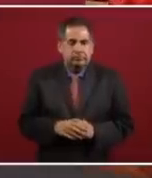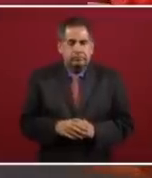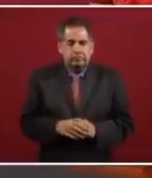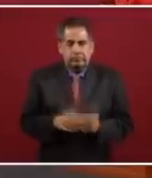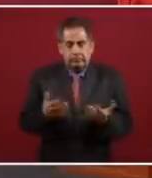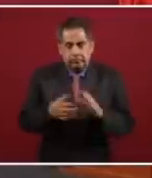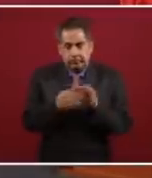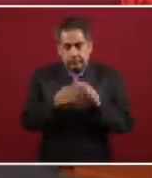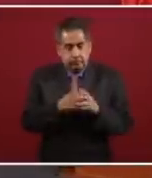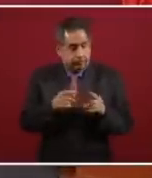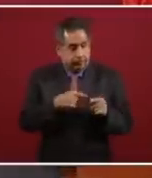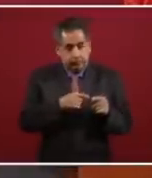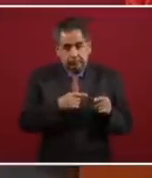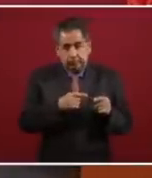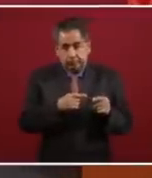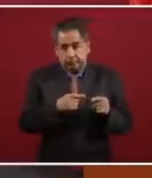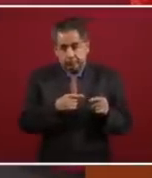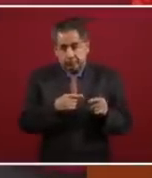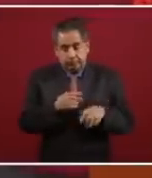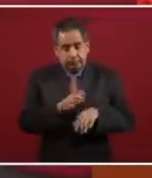A ver, te traigo